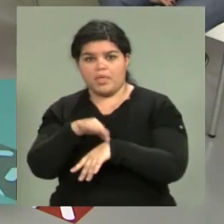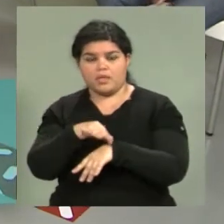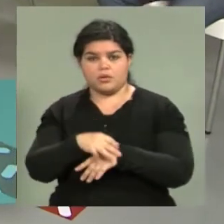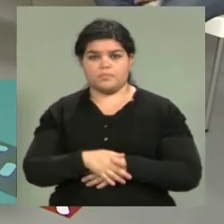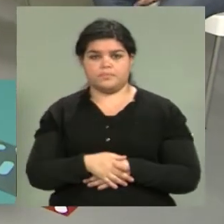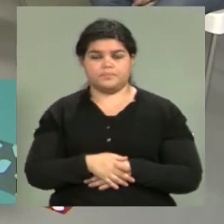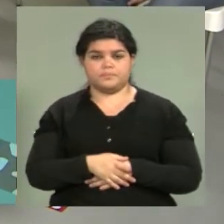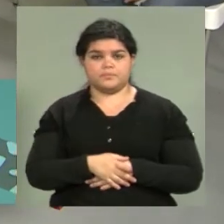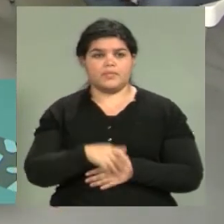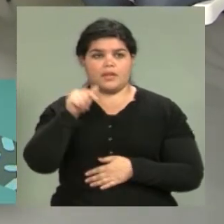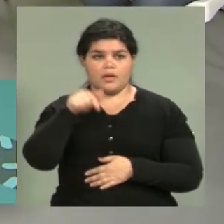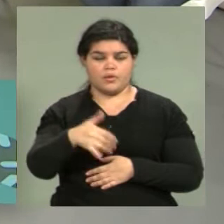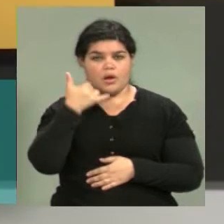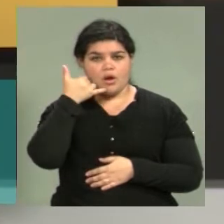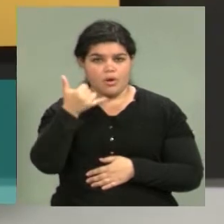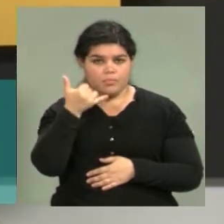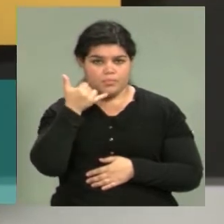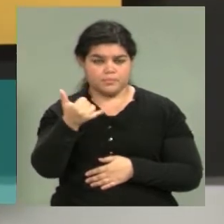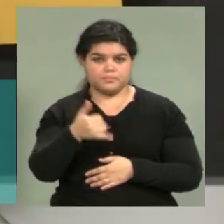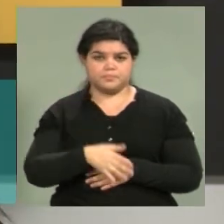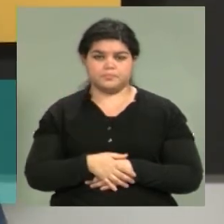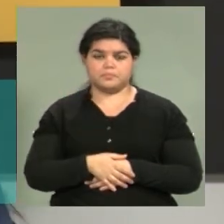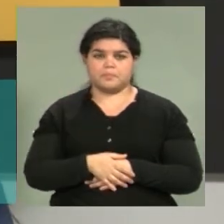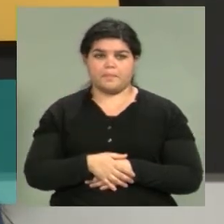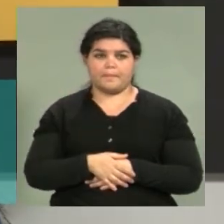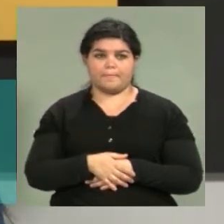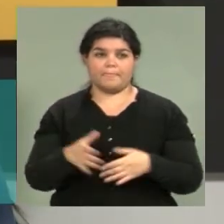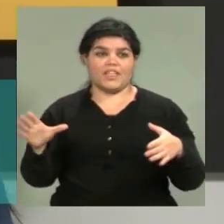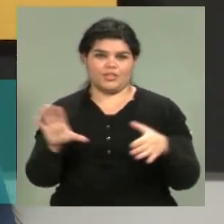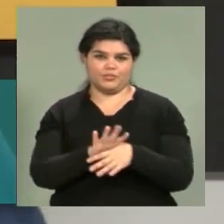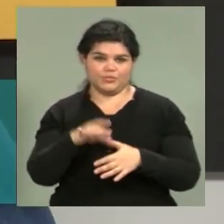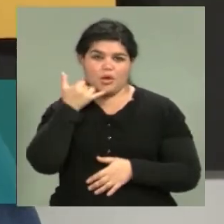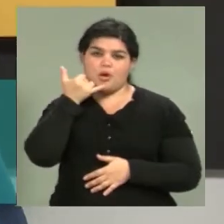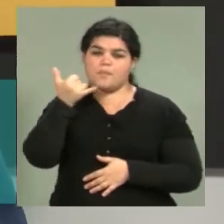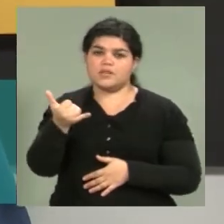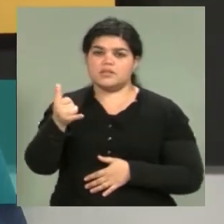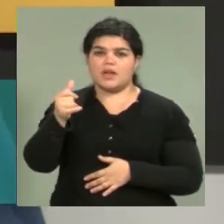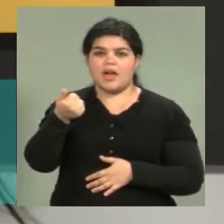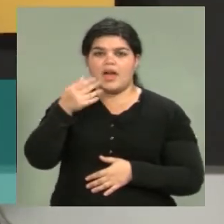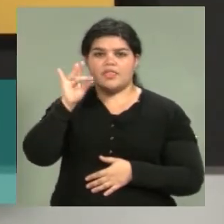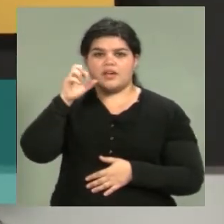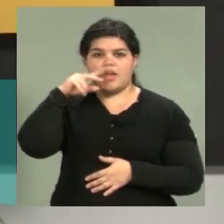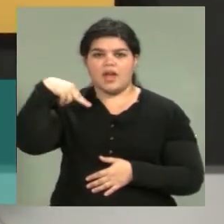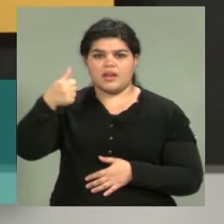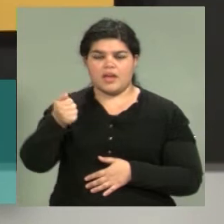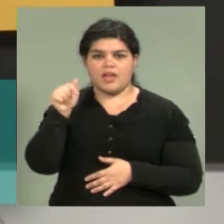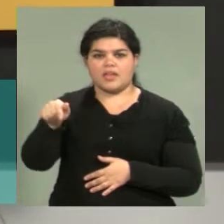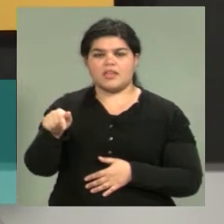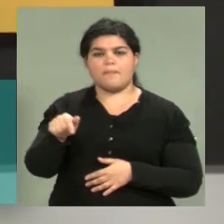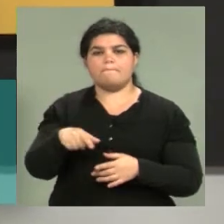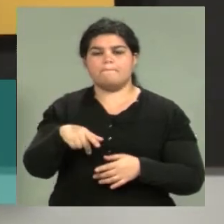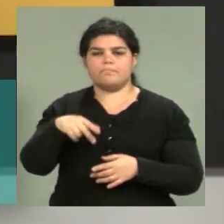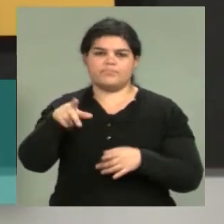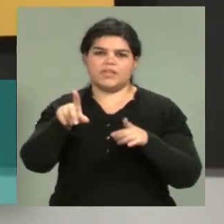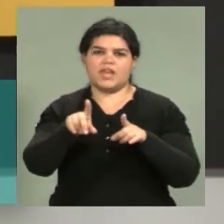una comunicación telefónica porque estamos, bueno, justamente en comunicación con Adriana Díez. Ella es hermana de Marcelo Díez. Es